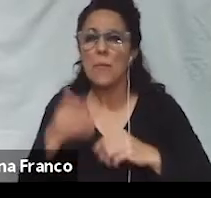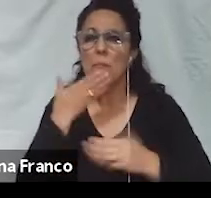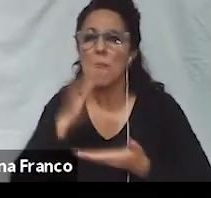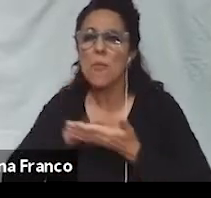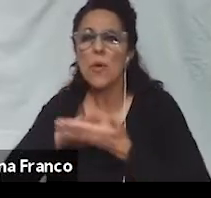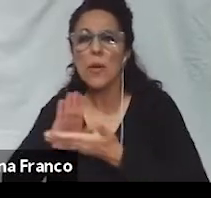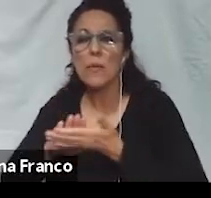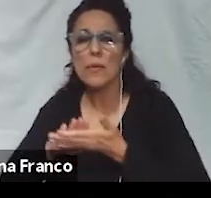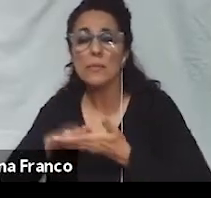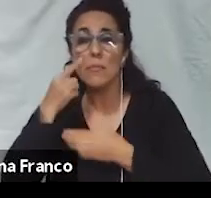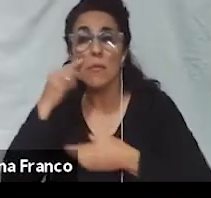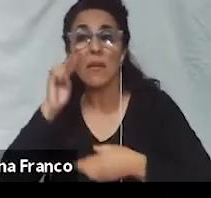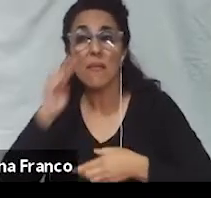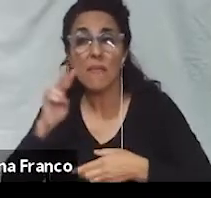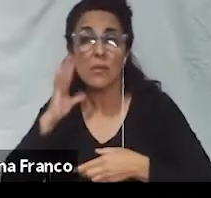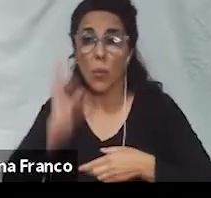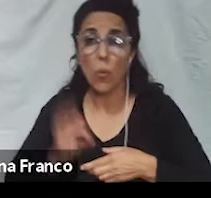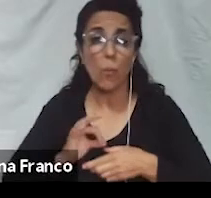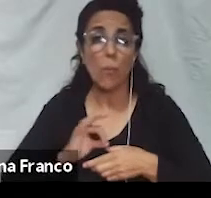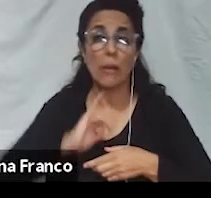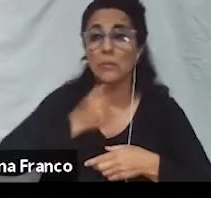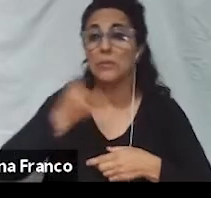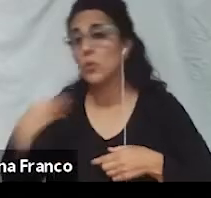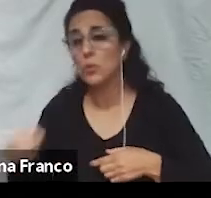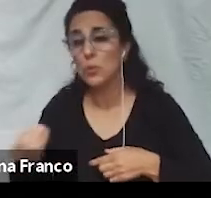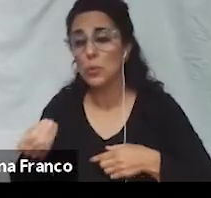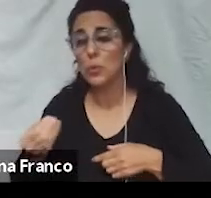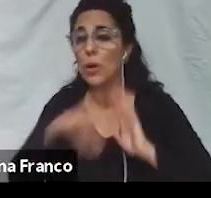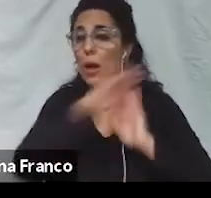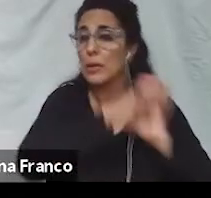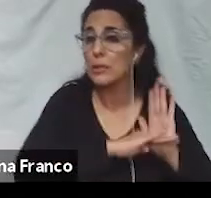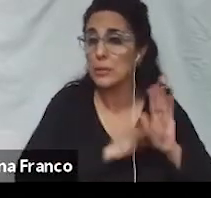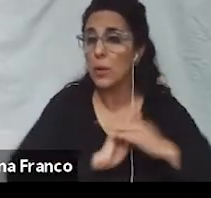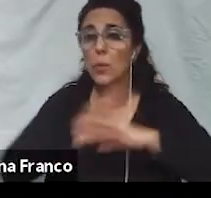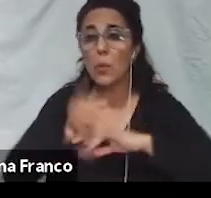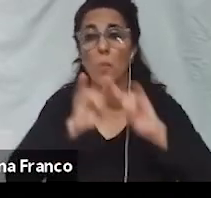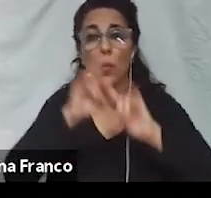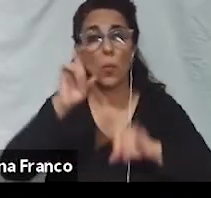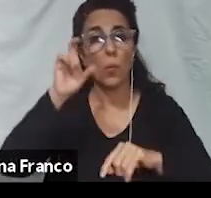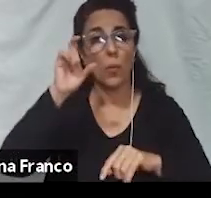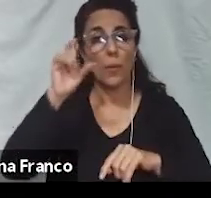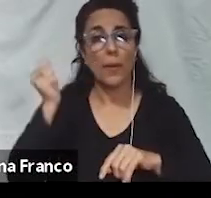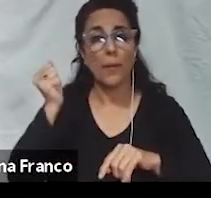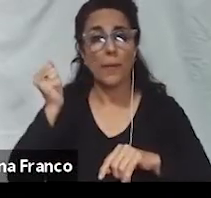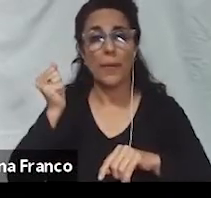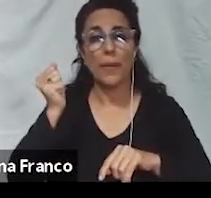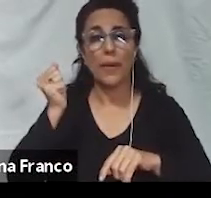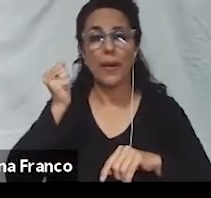que nos permitan establecer si el contenido cumple o no cumple con las directrices de accesibilidad web, que son las